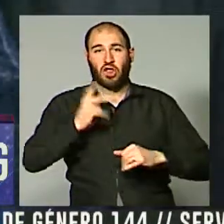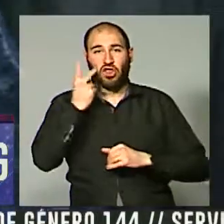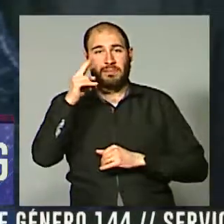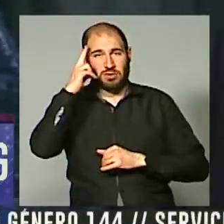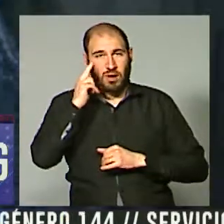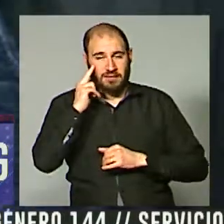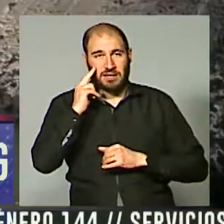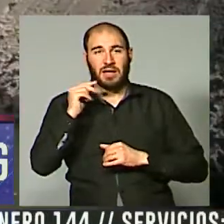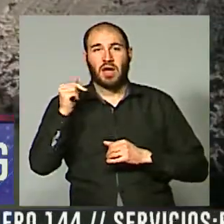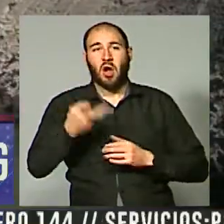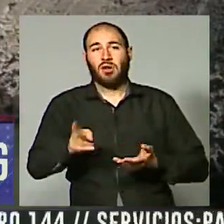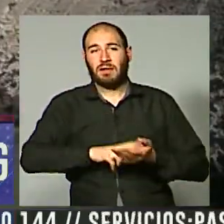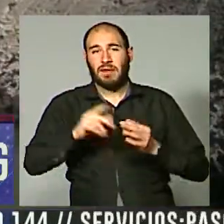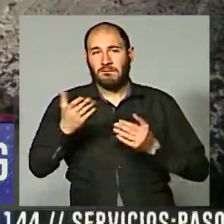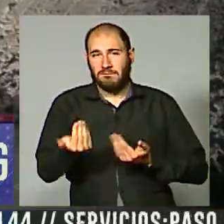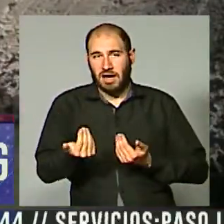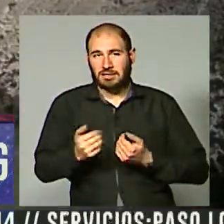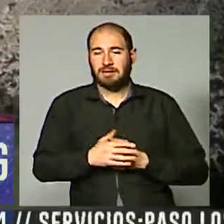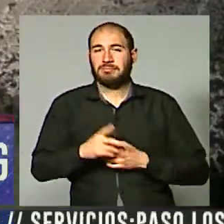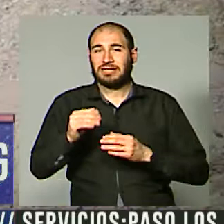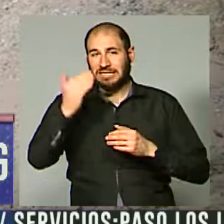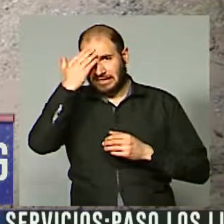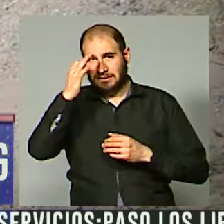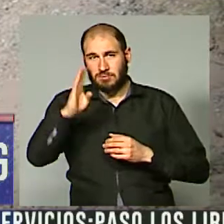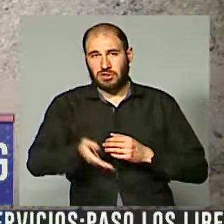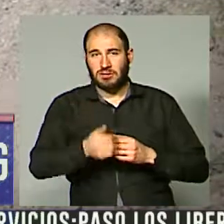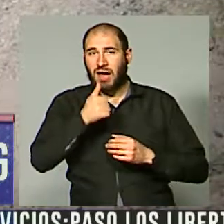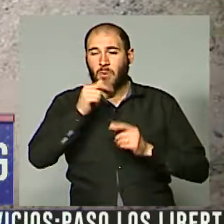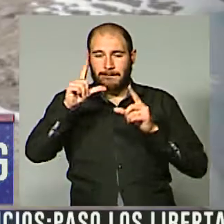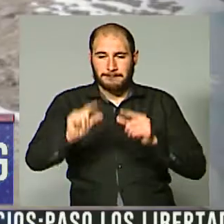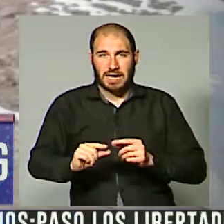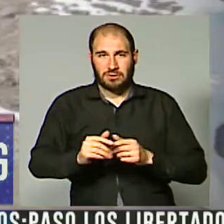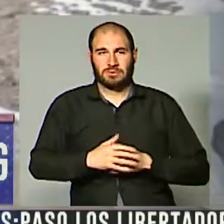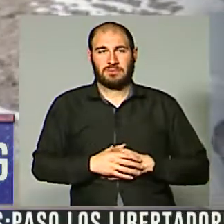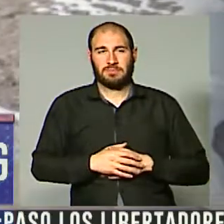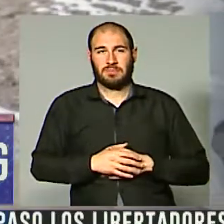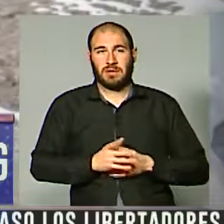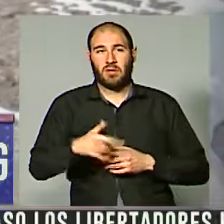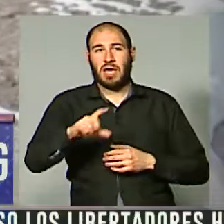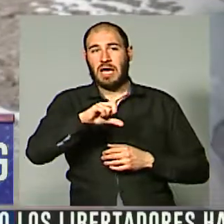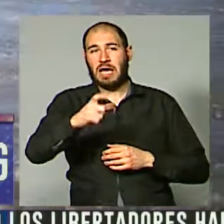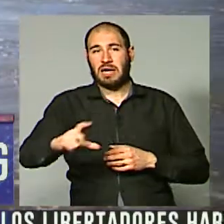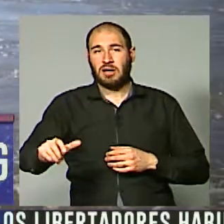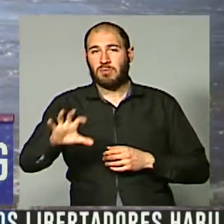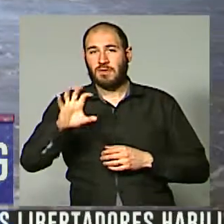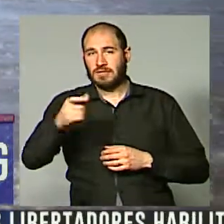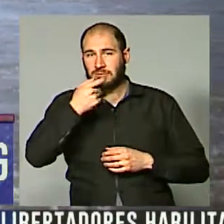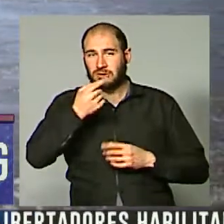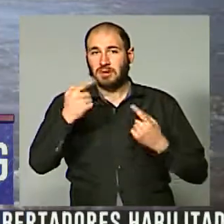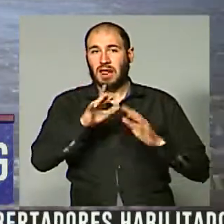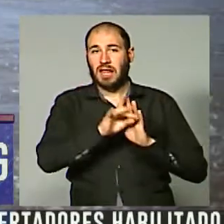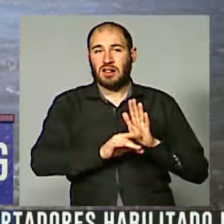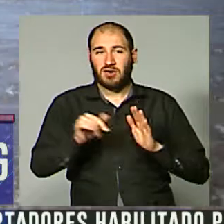situación volverá a ser de escasez. Es así, se habla de 15% de menor caudal de agua en los ríos de la provincia de Mendoza, pero el dato es